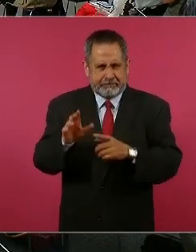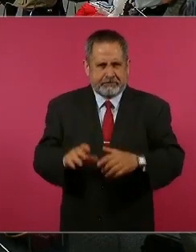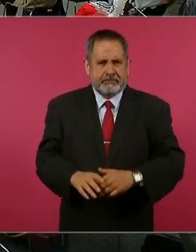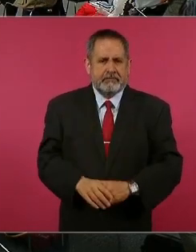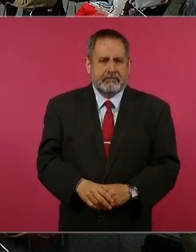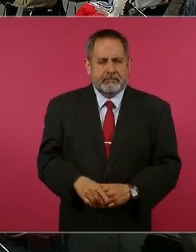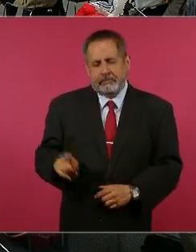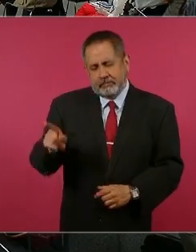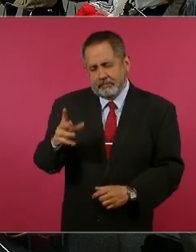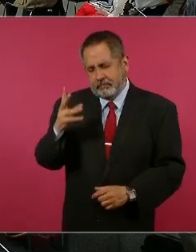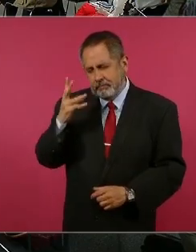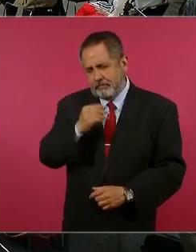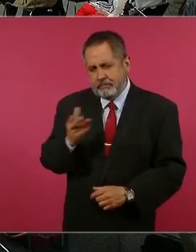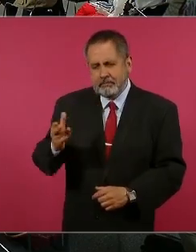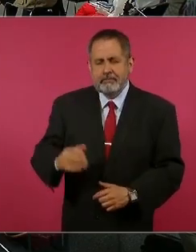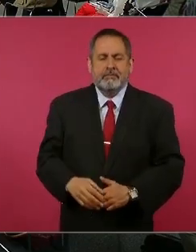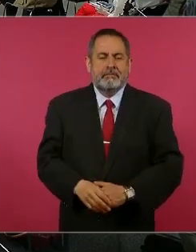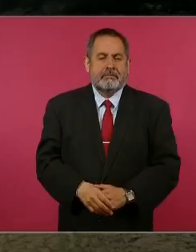Miren.